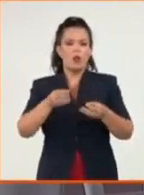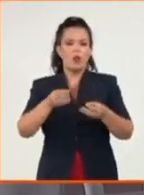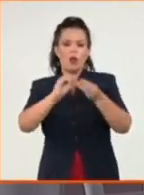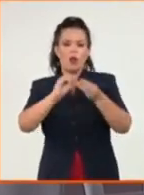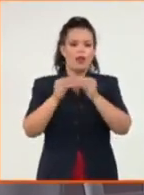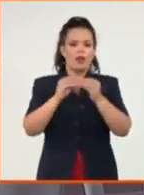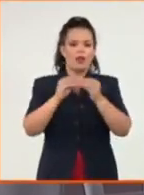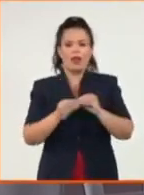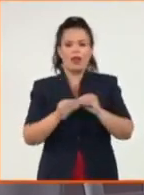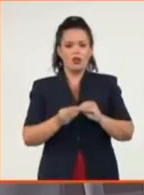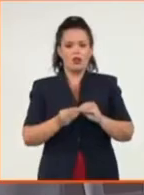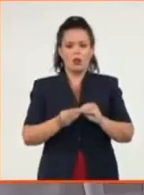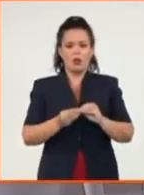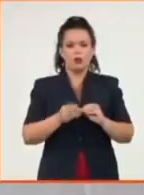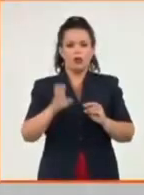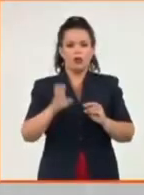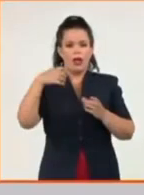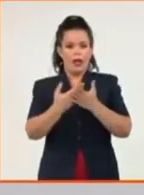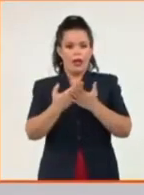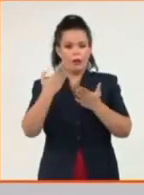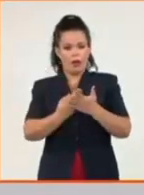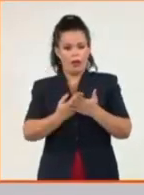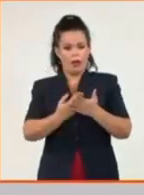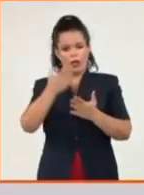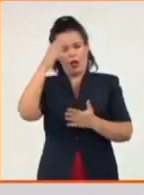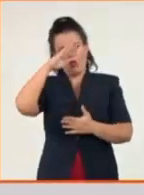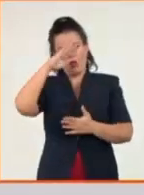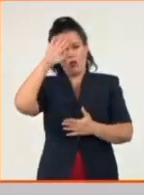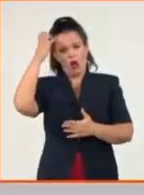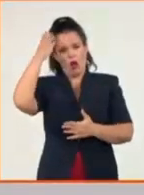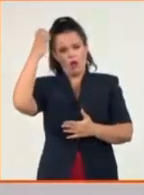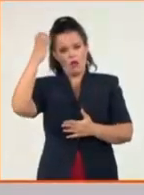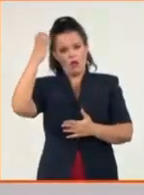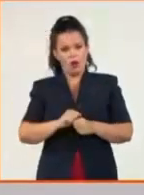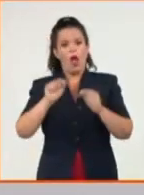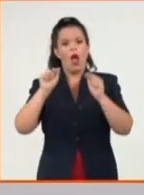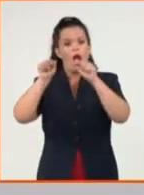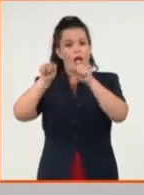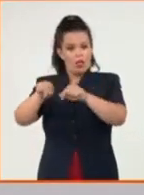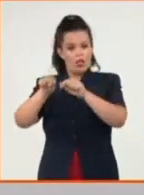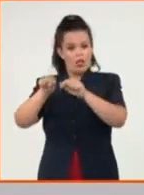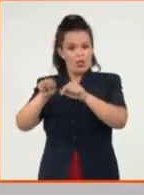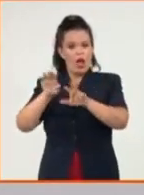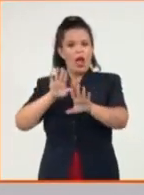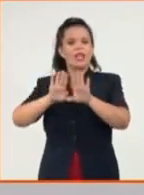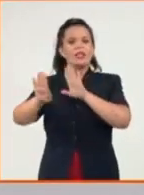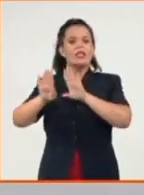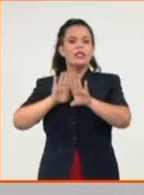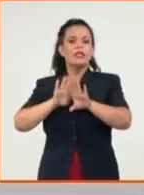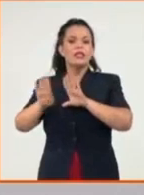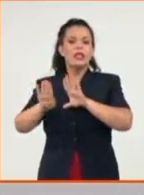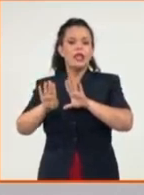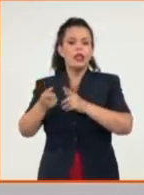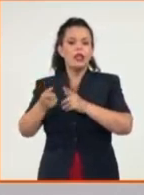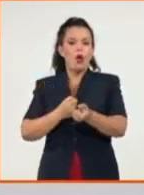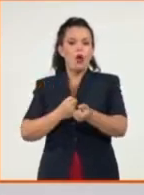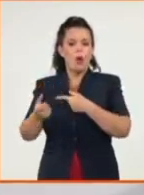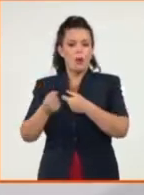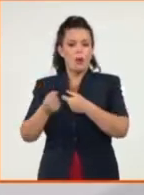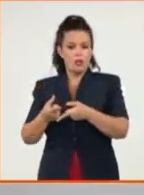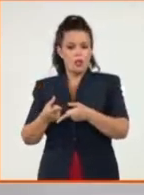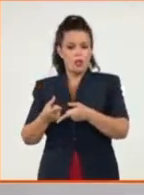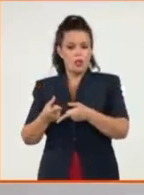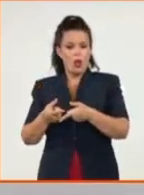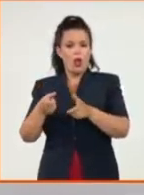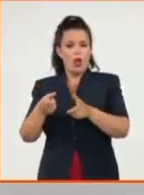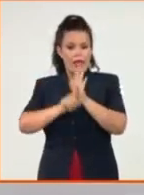instalada estará implementada hay disponibilidad en las tiendas de comercio electrónico de estos equipos en hay 200